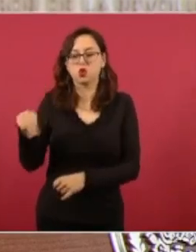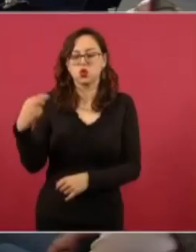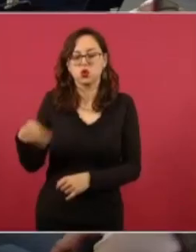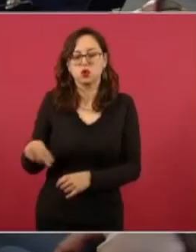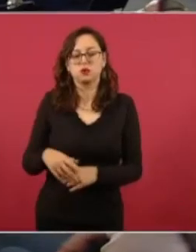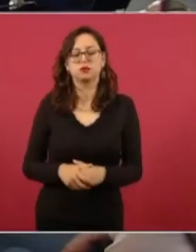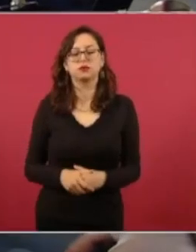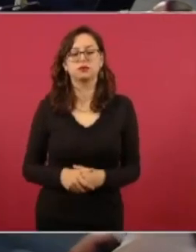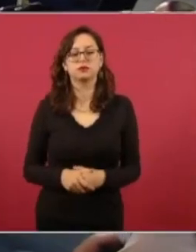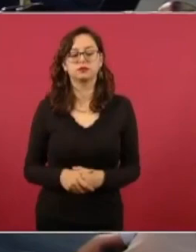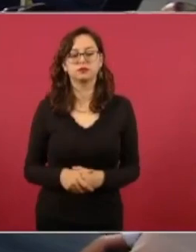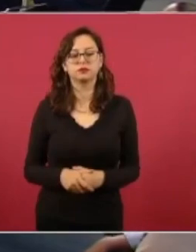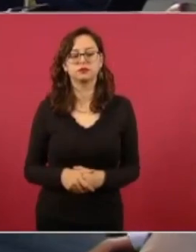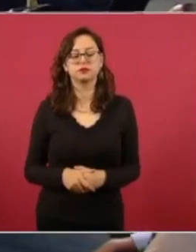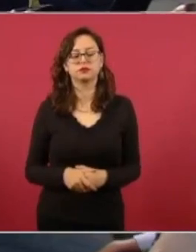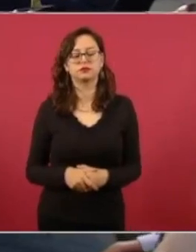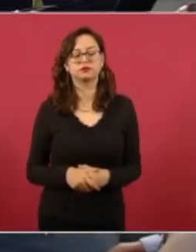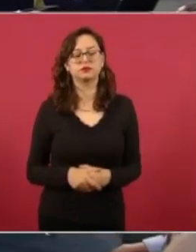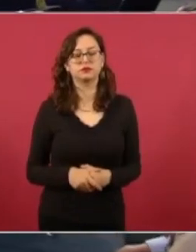Hay una señora que tiene,